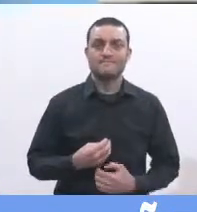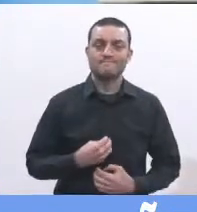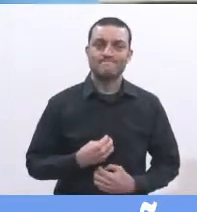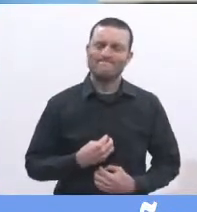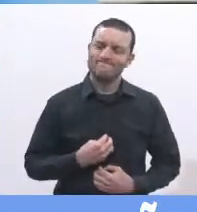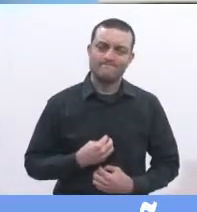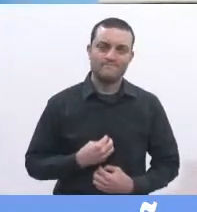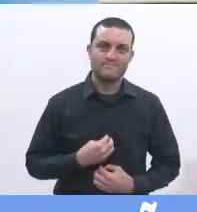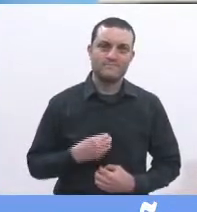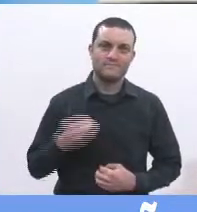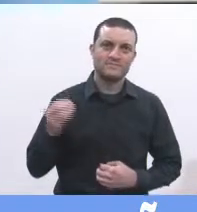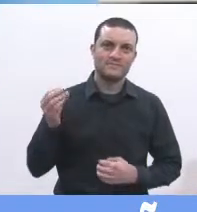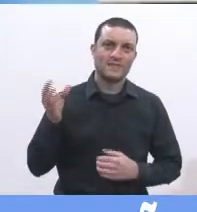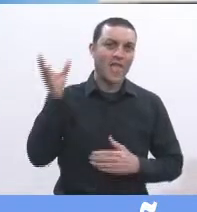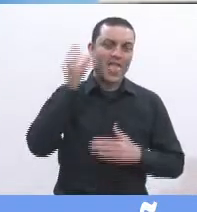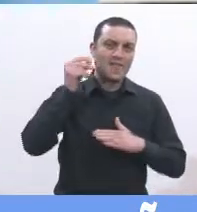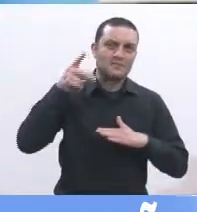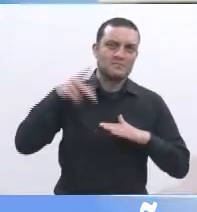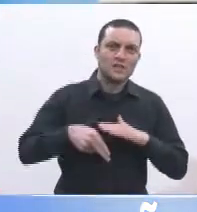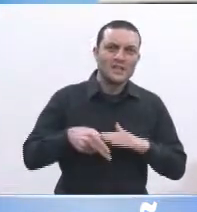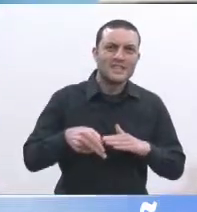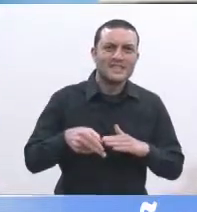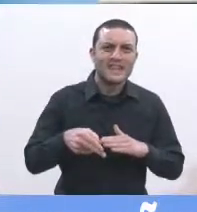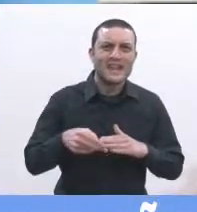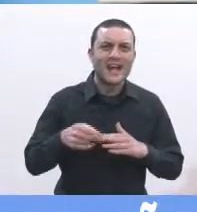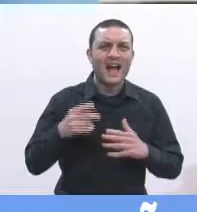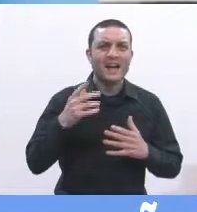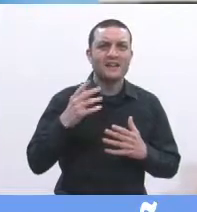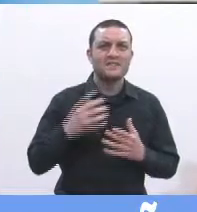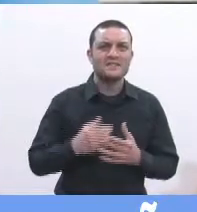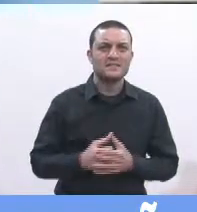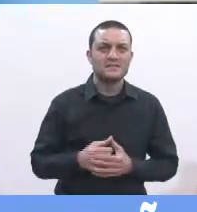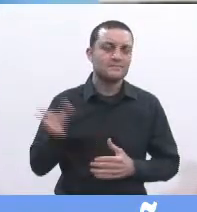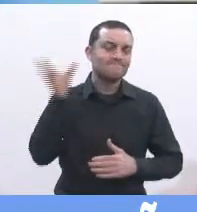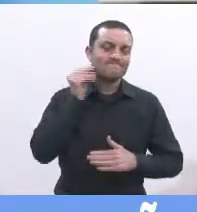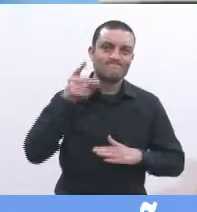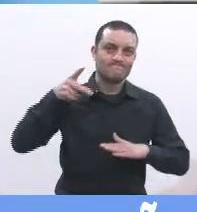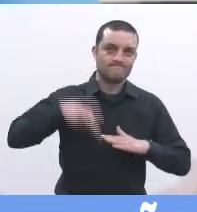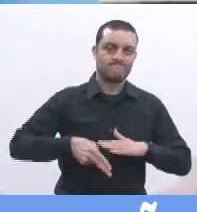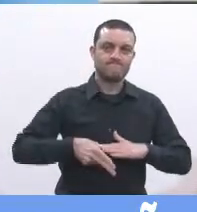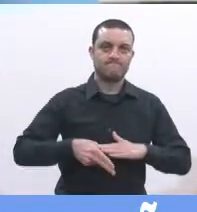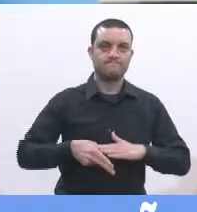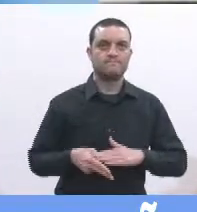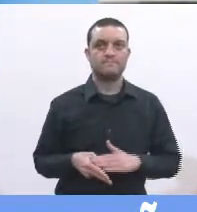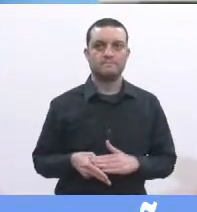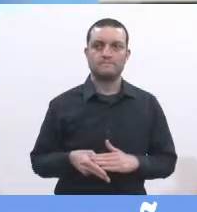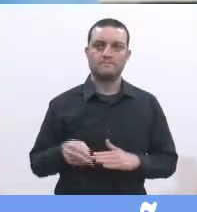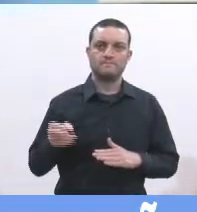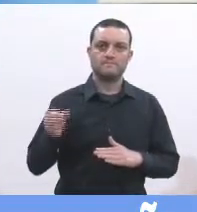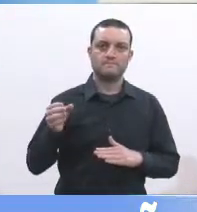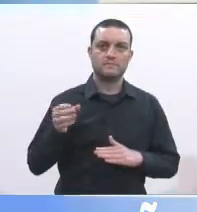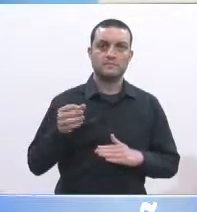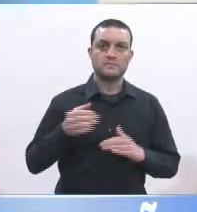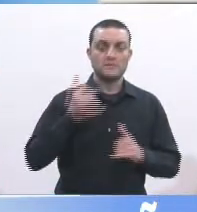este sometimiento de un simulacro de debate genuino, con datos reales, con información verídica.